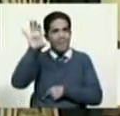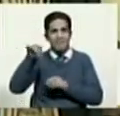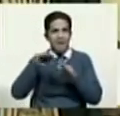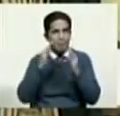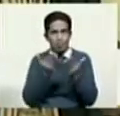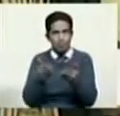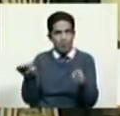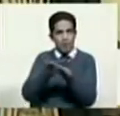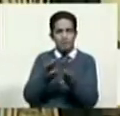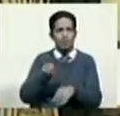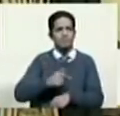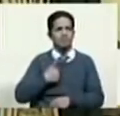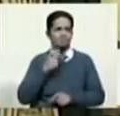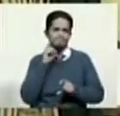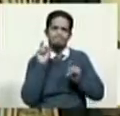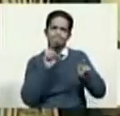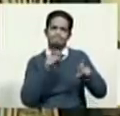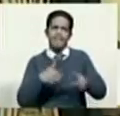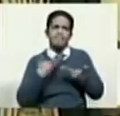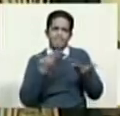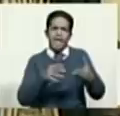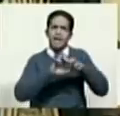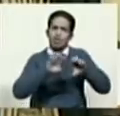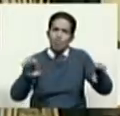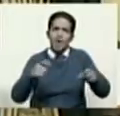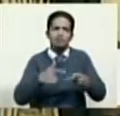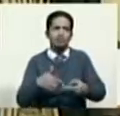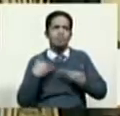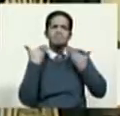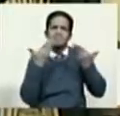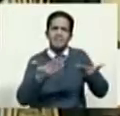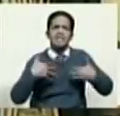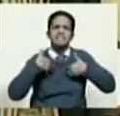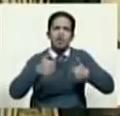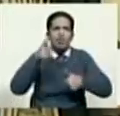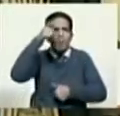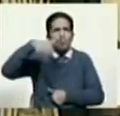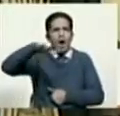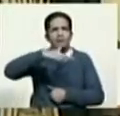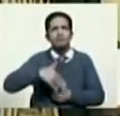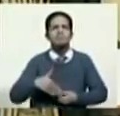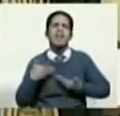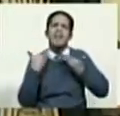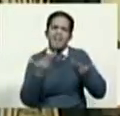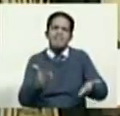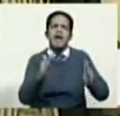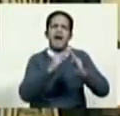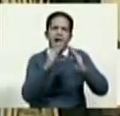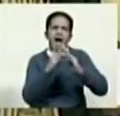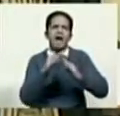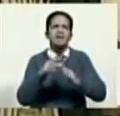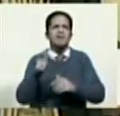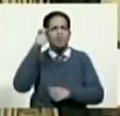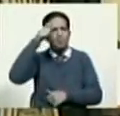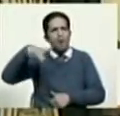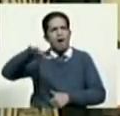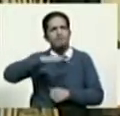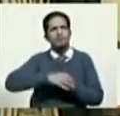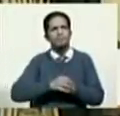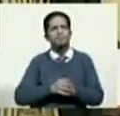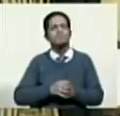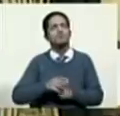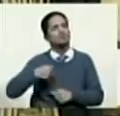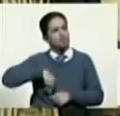para darle educación a nuestros niños y niñas, para darle salud a nuestro pueblo, para darle vivienda a nuestro pueblo. Tenemos la capacidad para